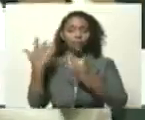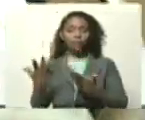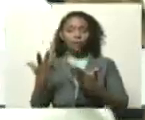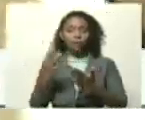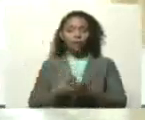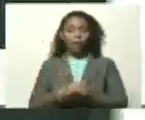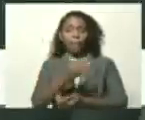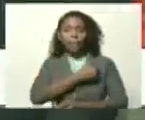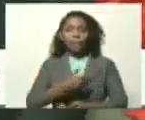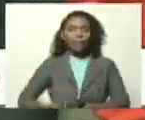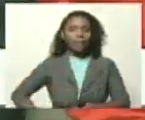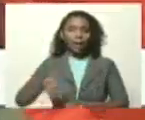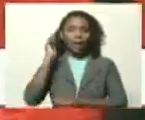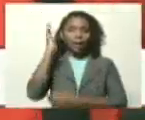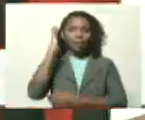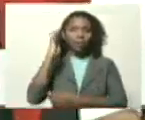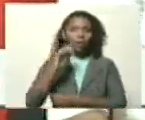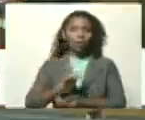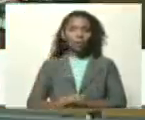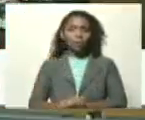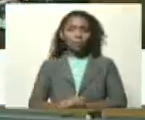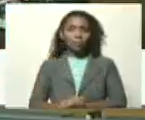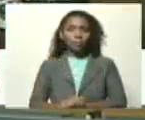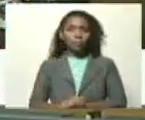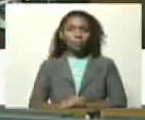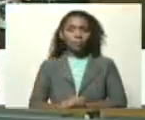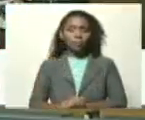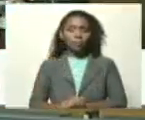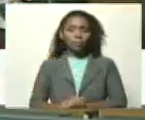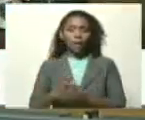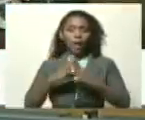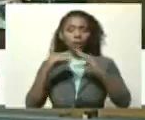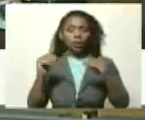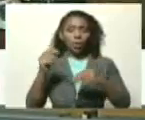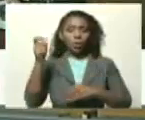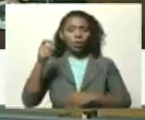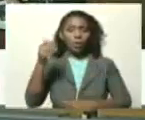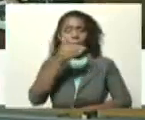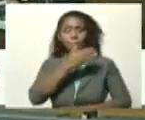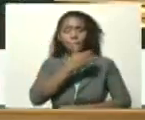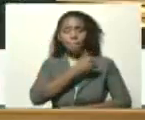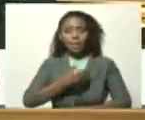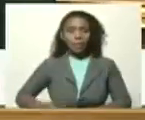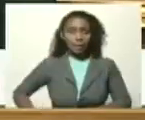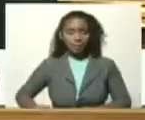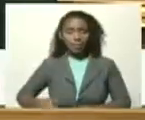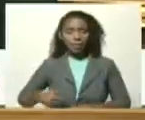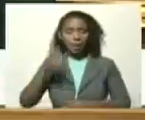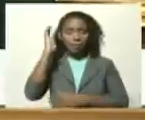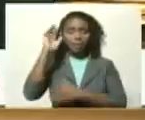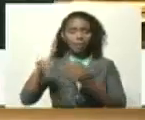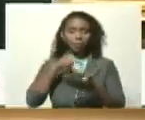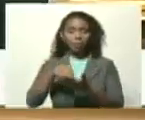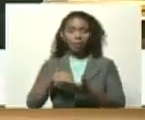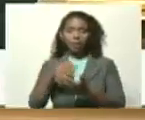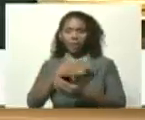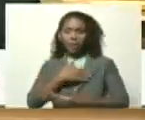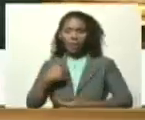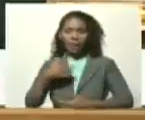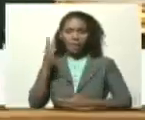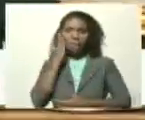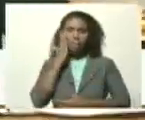del presidente de la Asamblea Nacional. Es todo, ciudadano presidente de la Asamblea. Gracias, querida Madre Noelí.